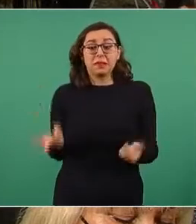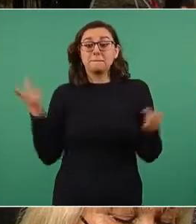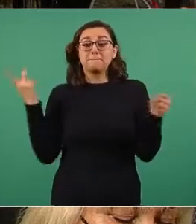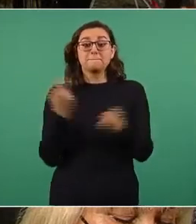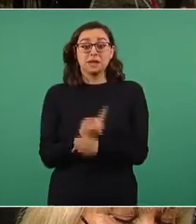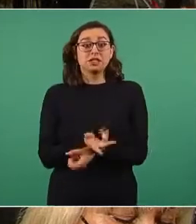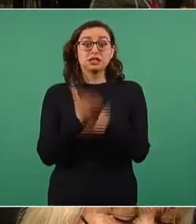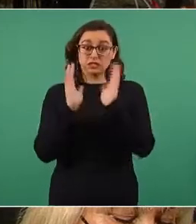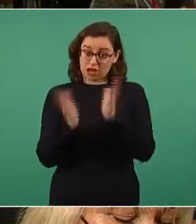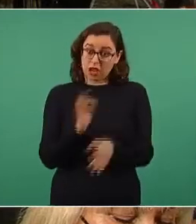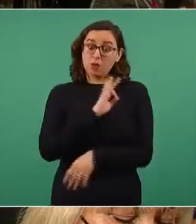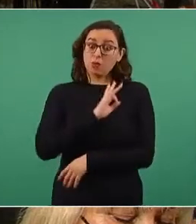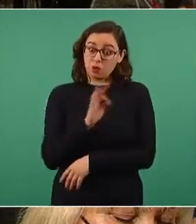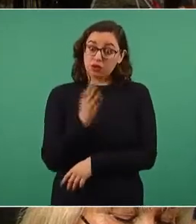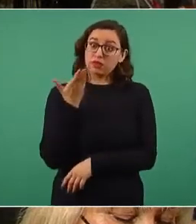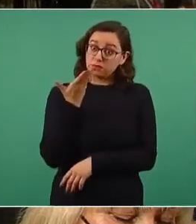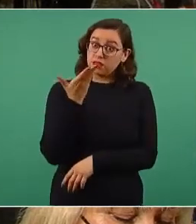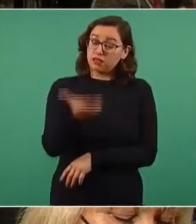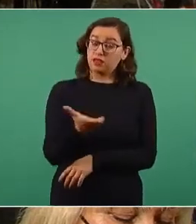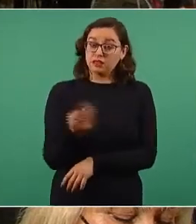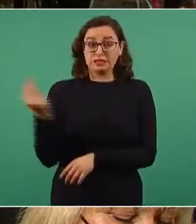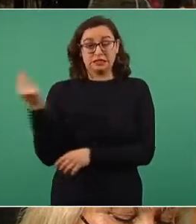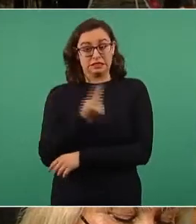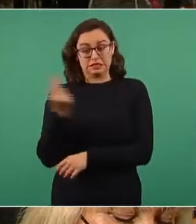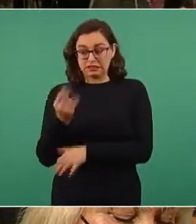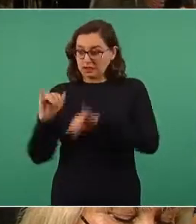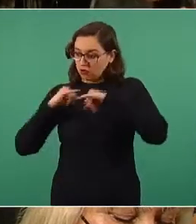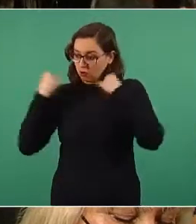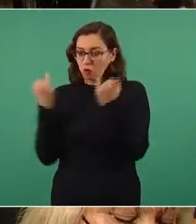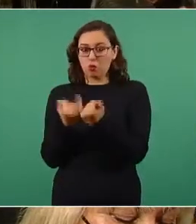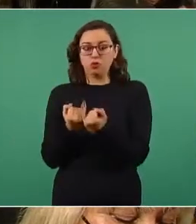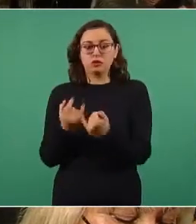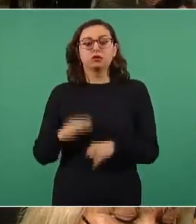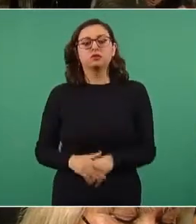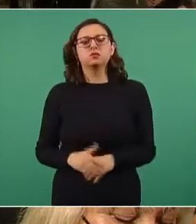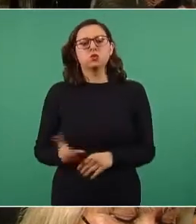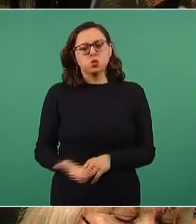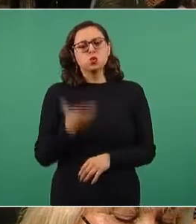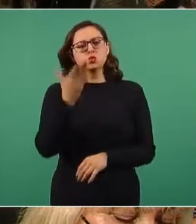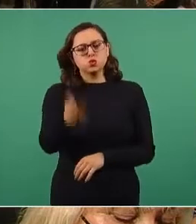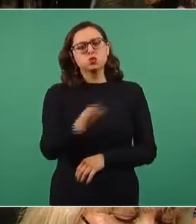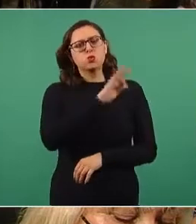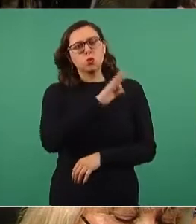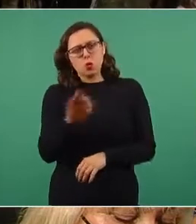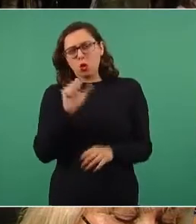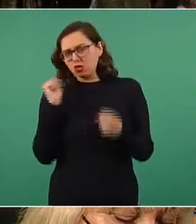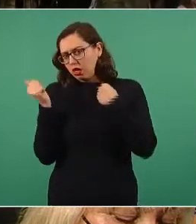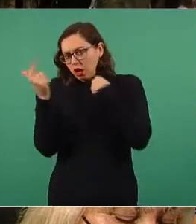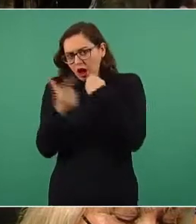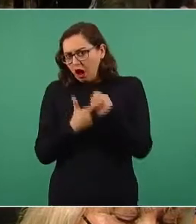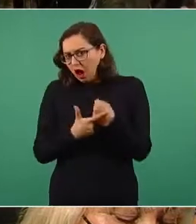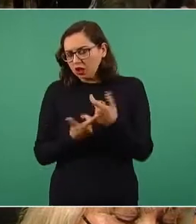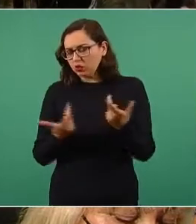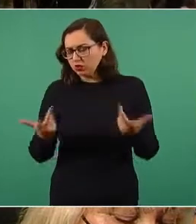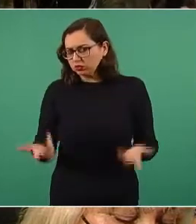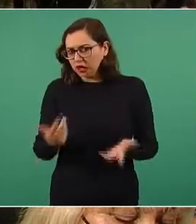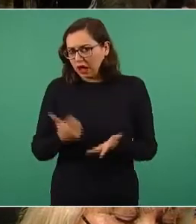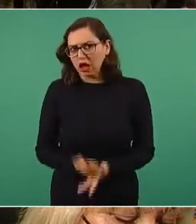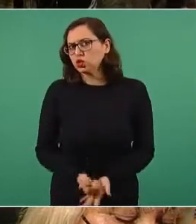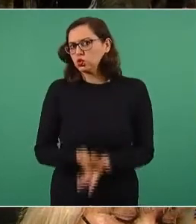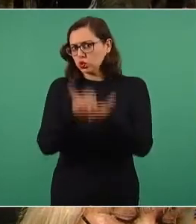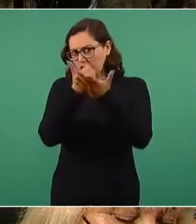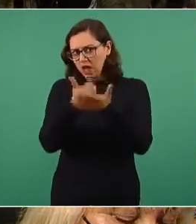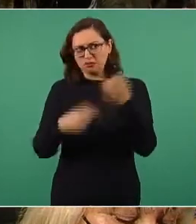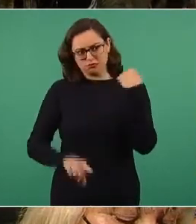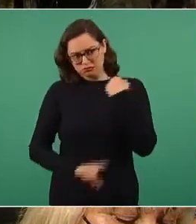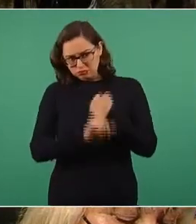asamblea, una sesión extraordinaria. ¿Qué va a hacer usted? ¿Podría usted ser el conducto que